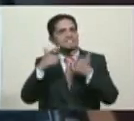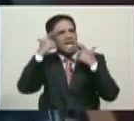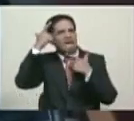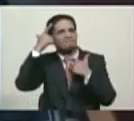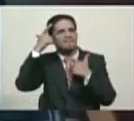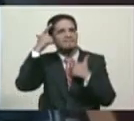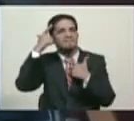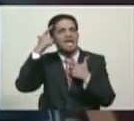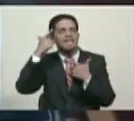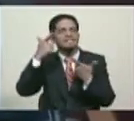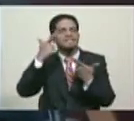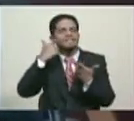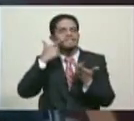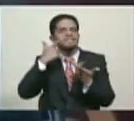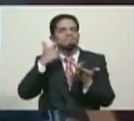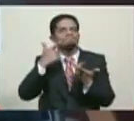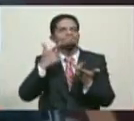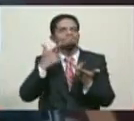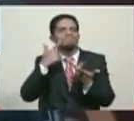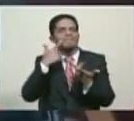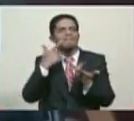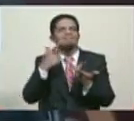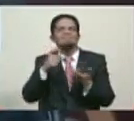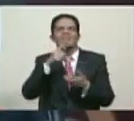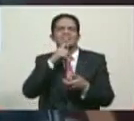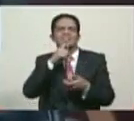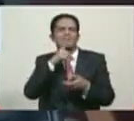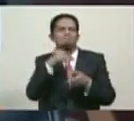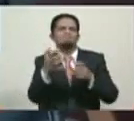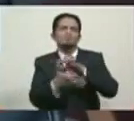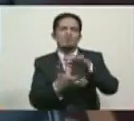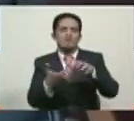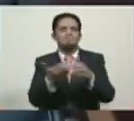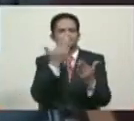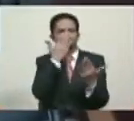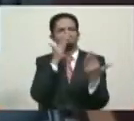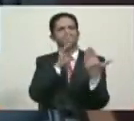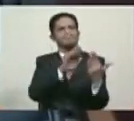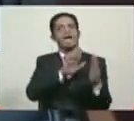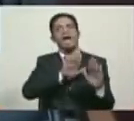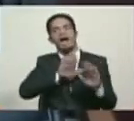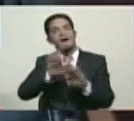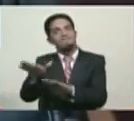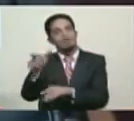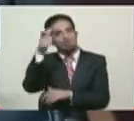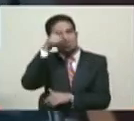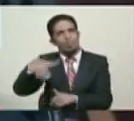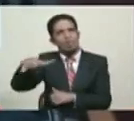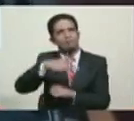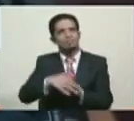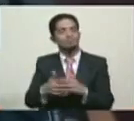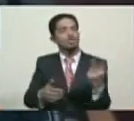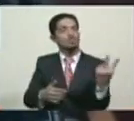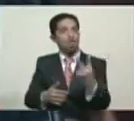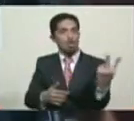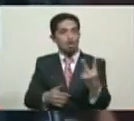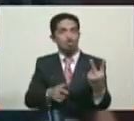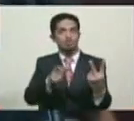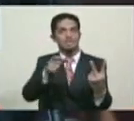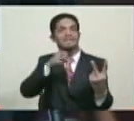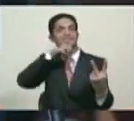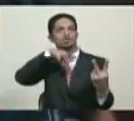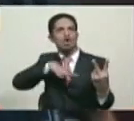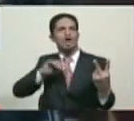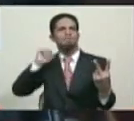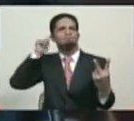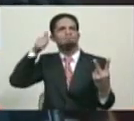para los centros de poder neoliberal. Retaron al destino a favor de los pueblos. Ambos, en la historia,